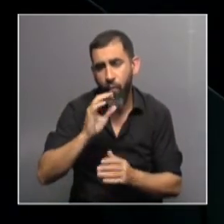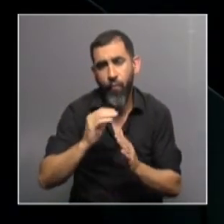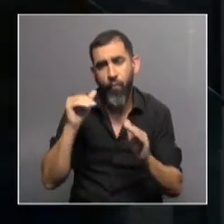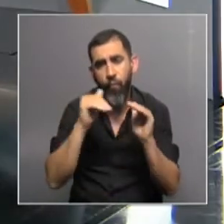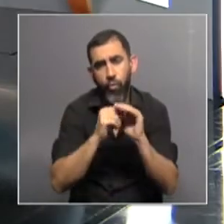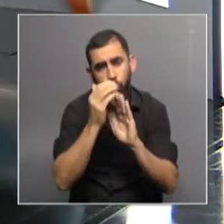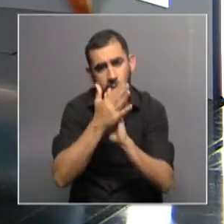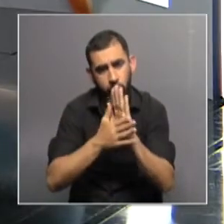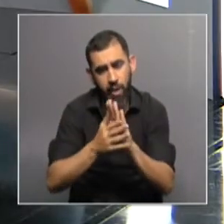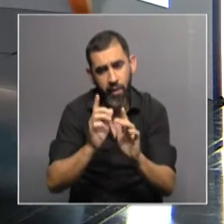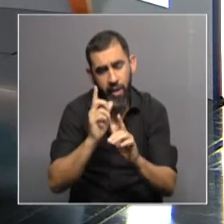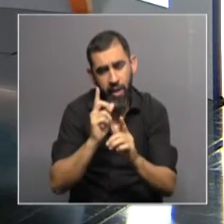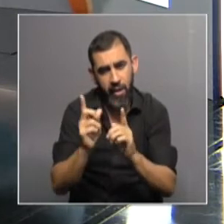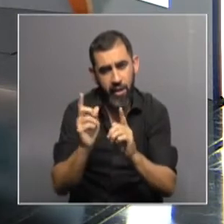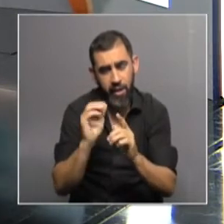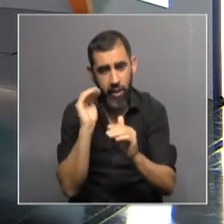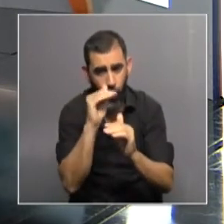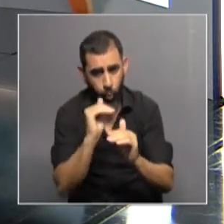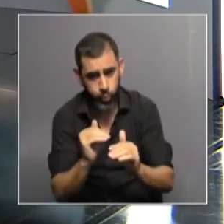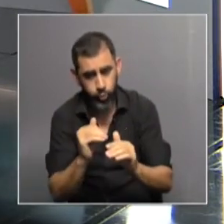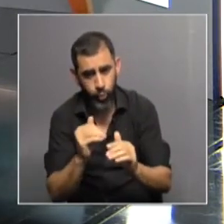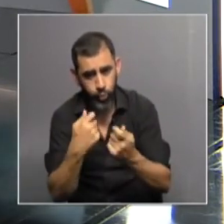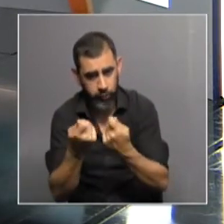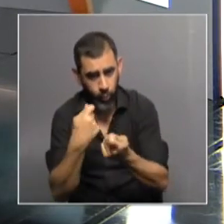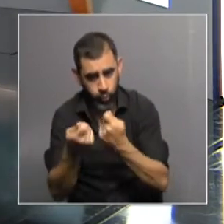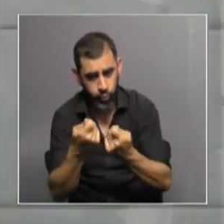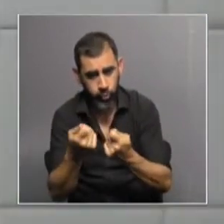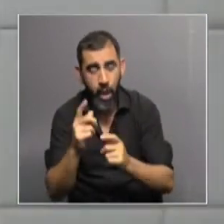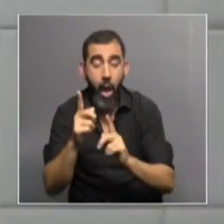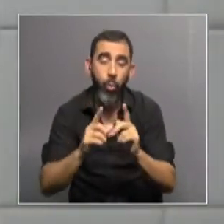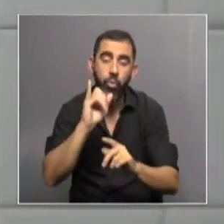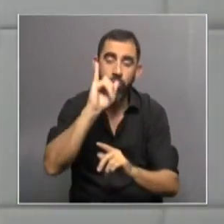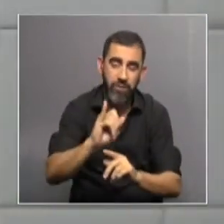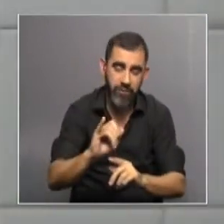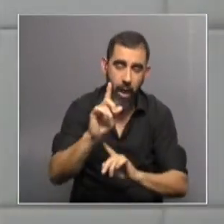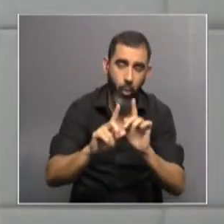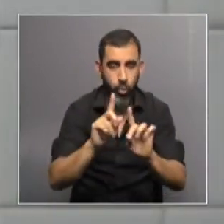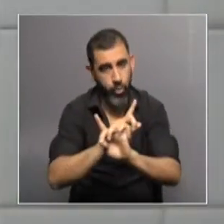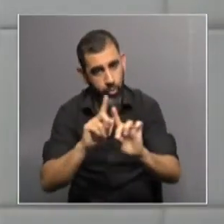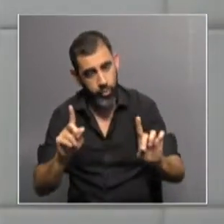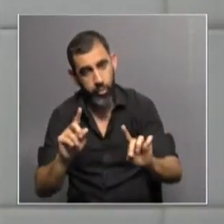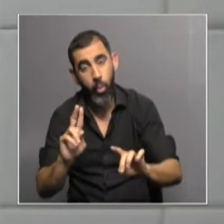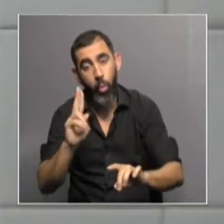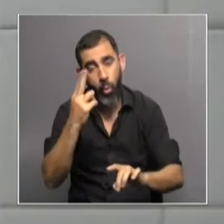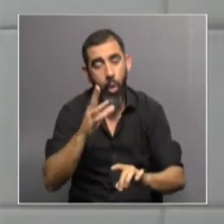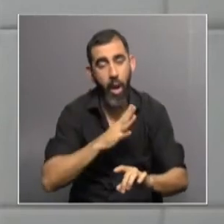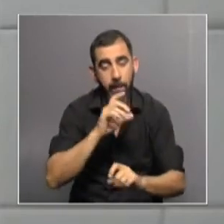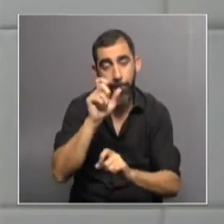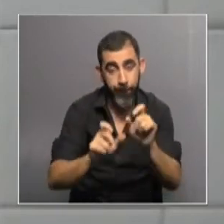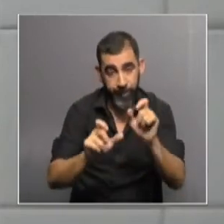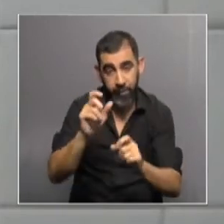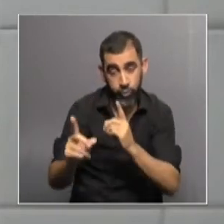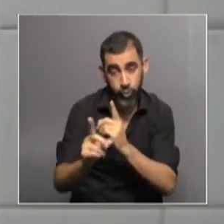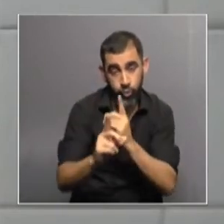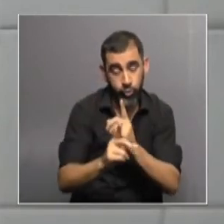Recursos ¿no? algunos sí y otros no por ejemplo Uruguay tiene cobertura para pacientes que expresan